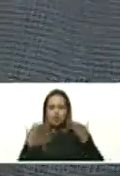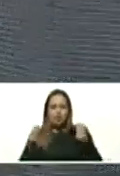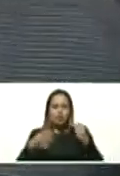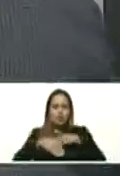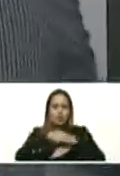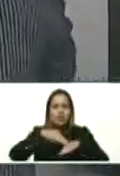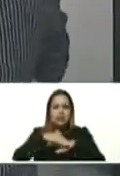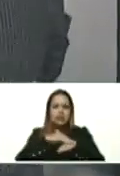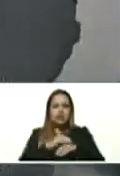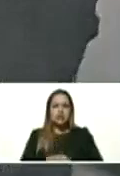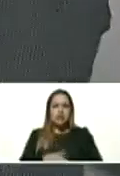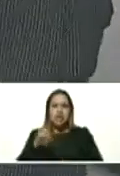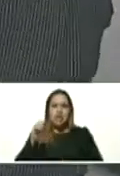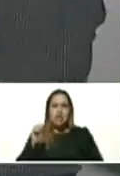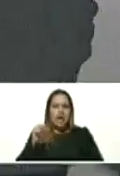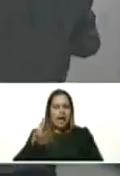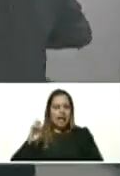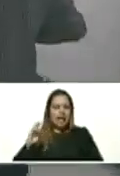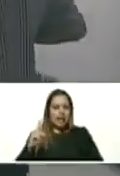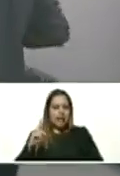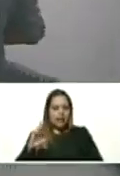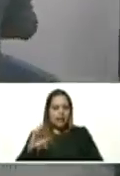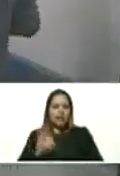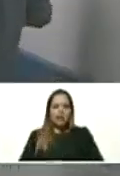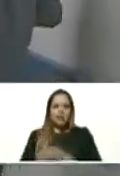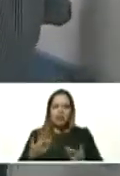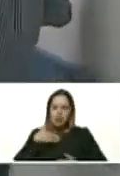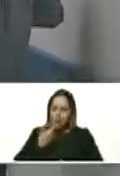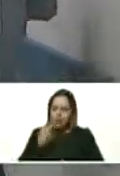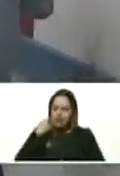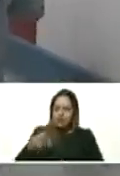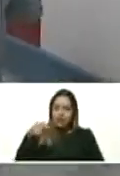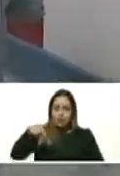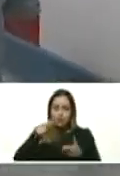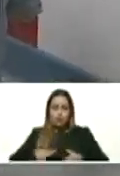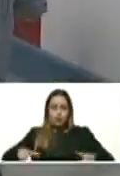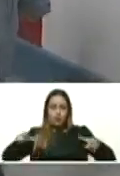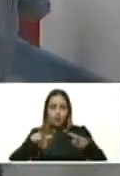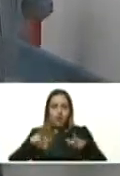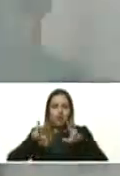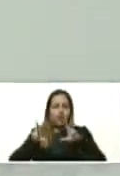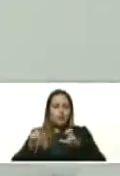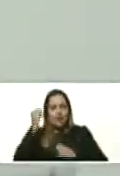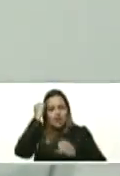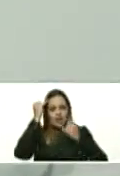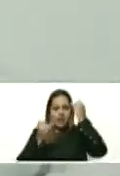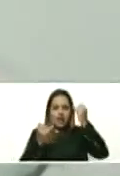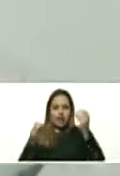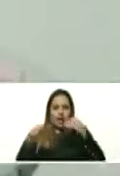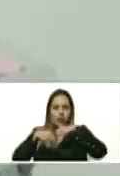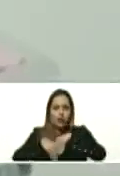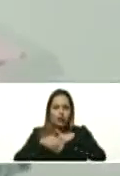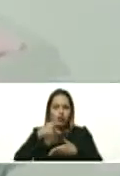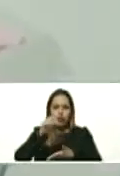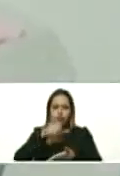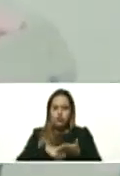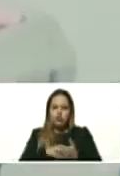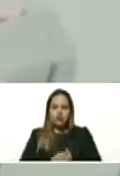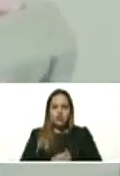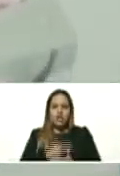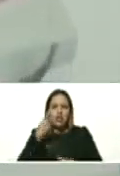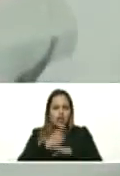Tarek, ¿qué nos puedes decir, ministro Tarek? Los módulos del nuevo concepto de convención colectiva que